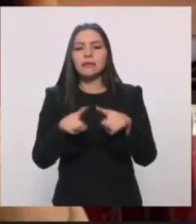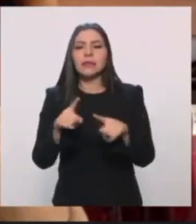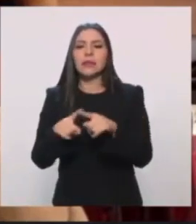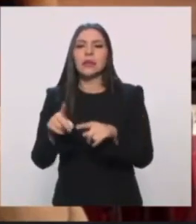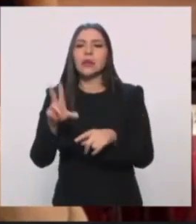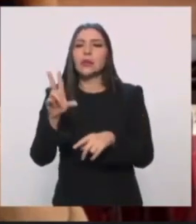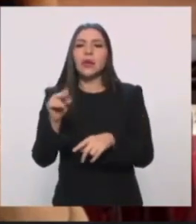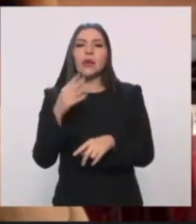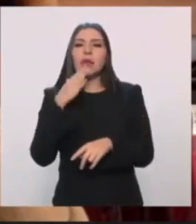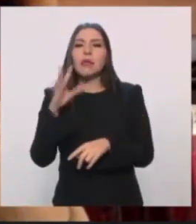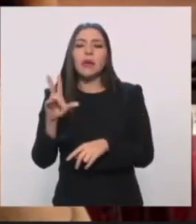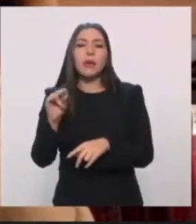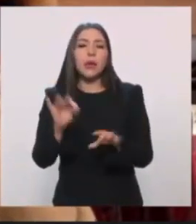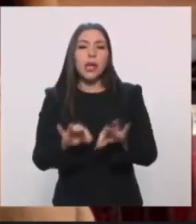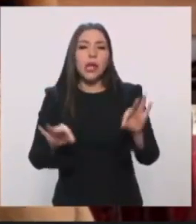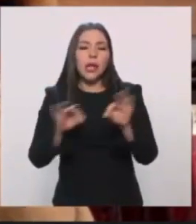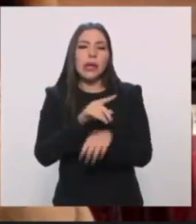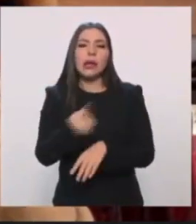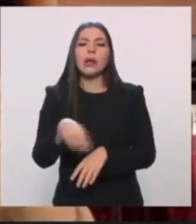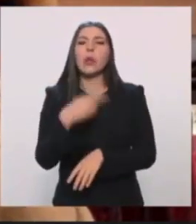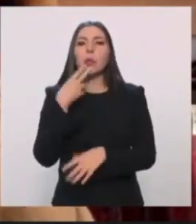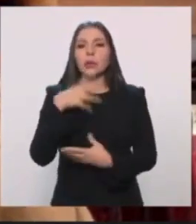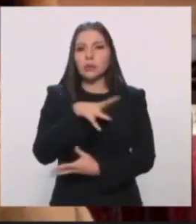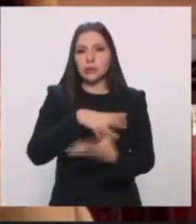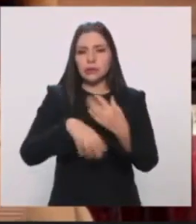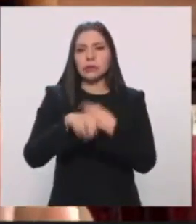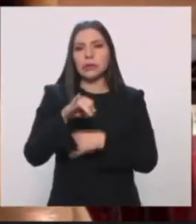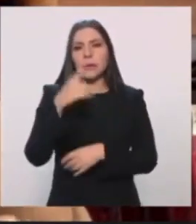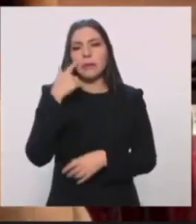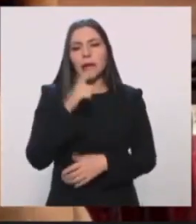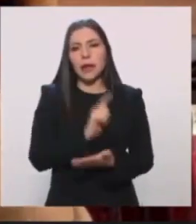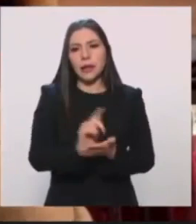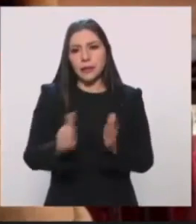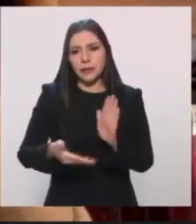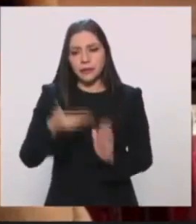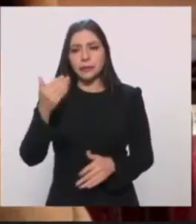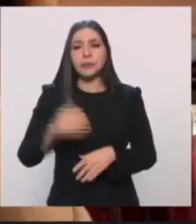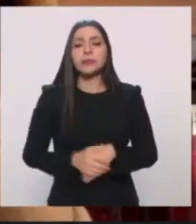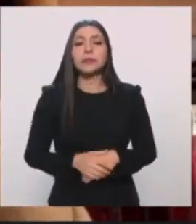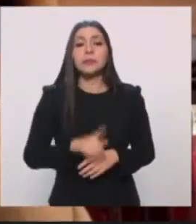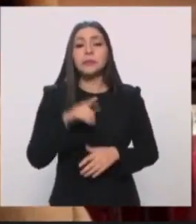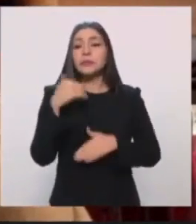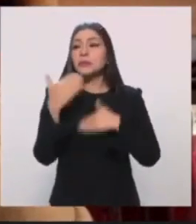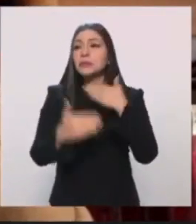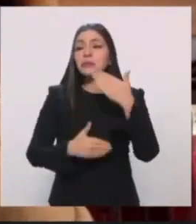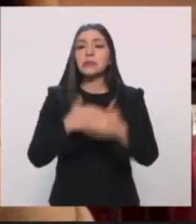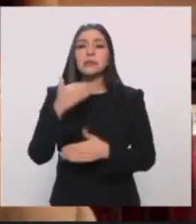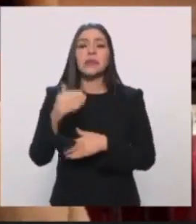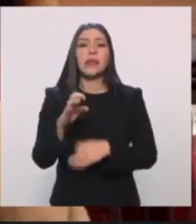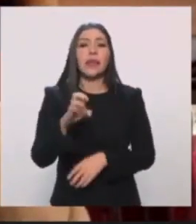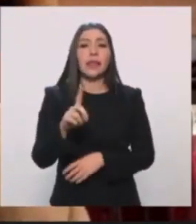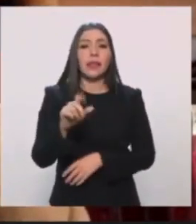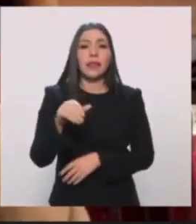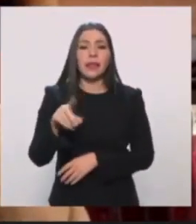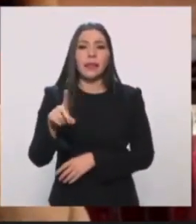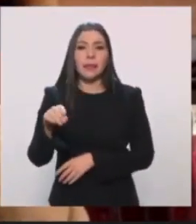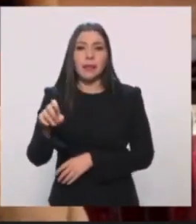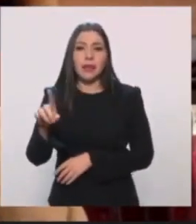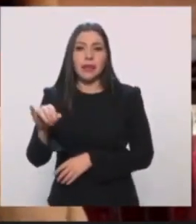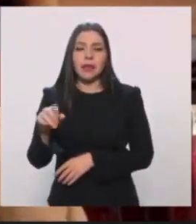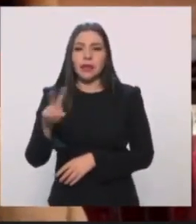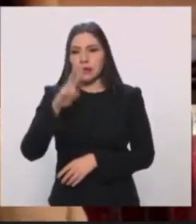no importantes. Pero en la Edad Media fue un desastre. En la Edad Media no es casual.